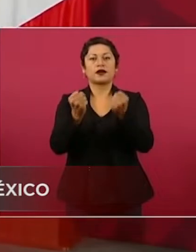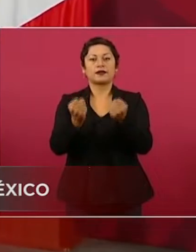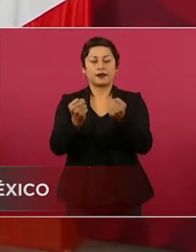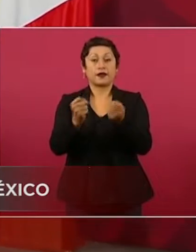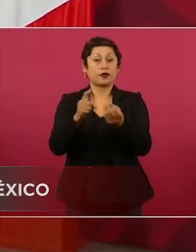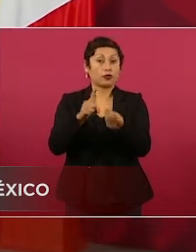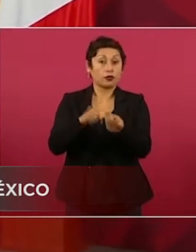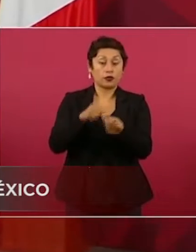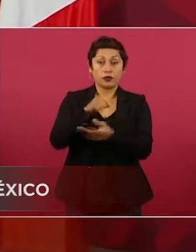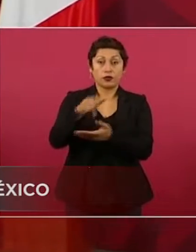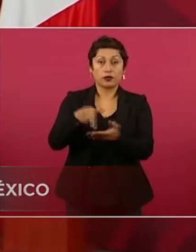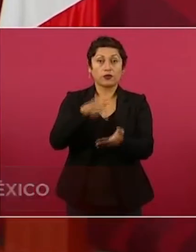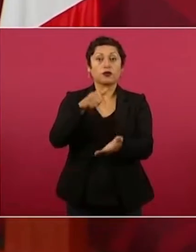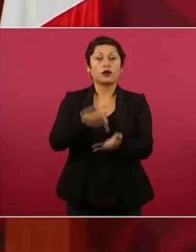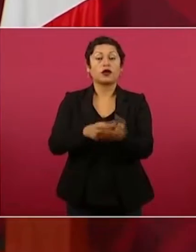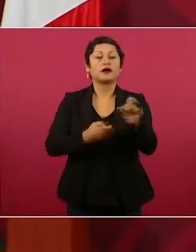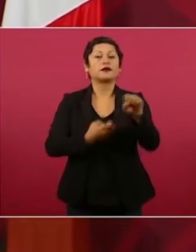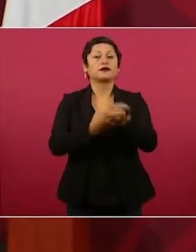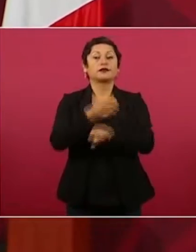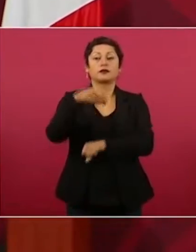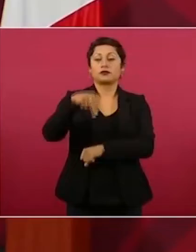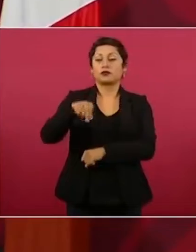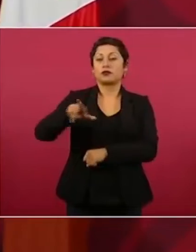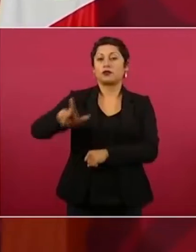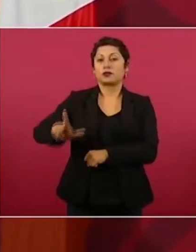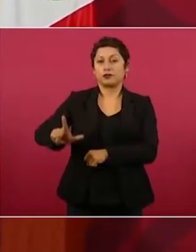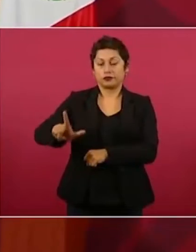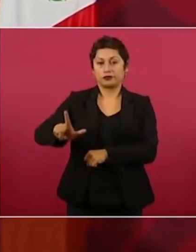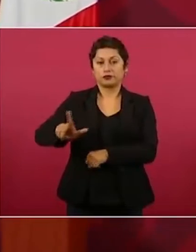por la necesidad